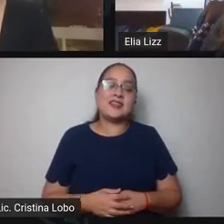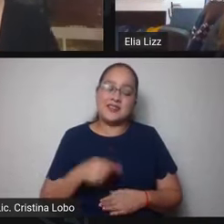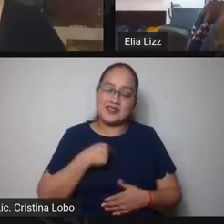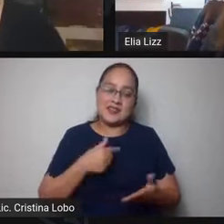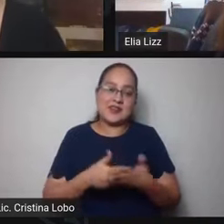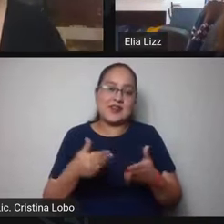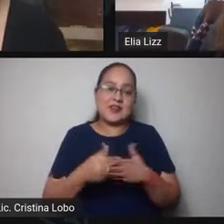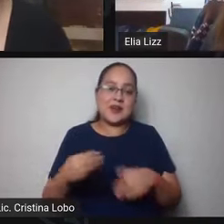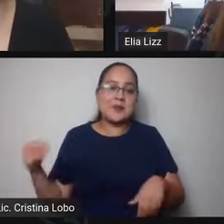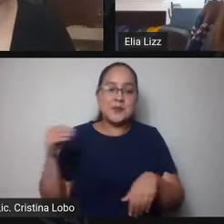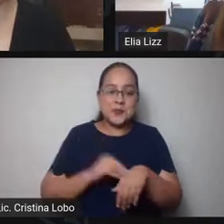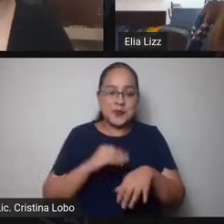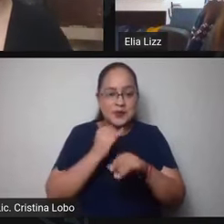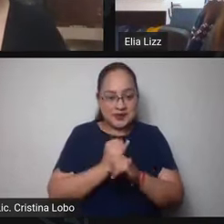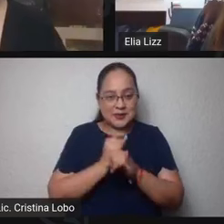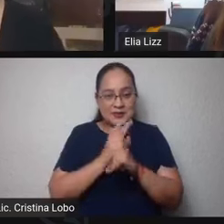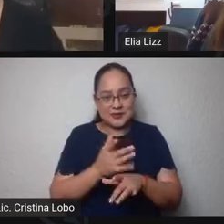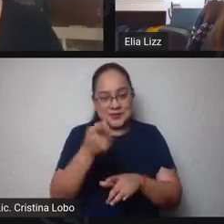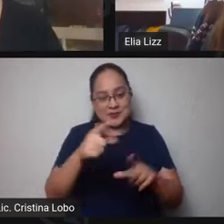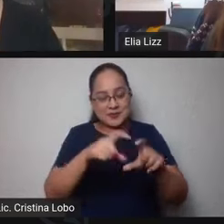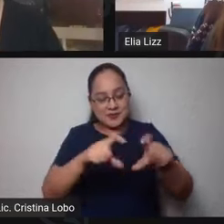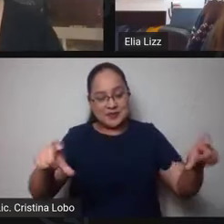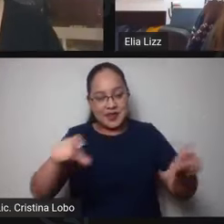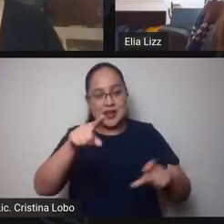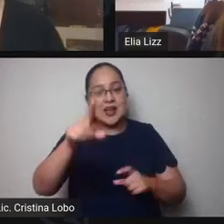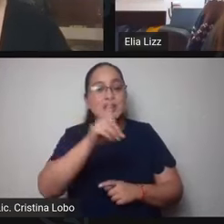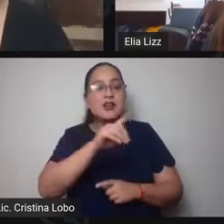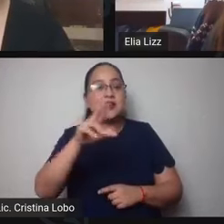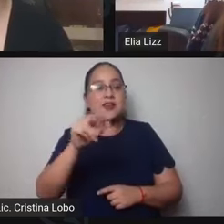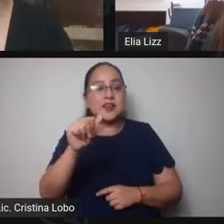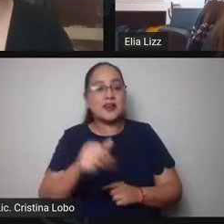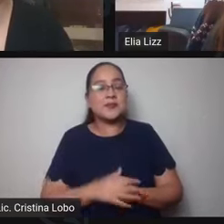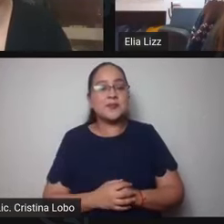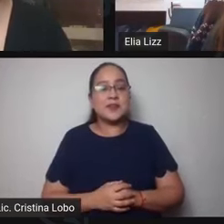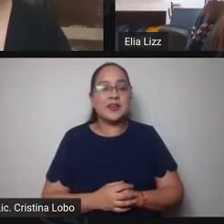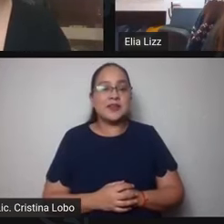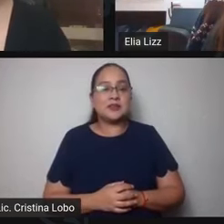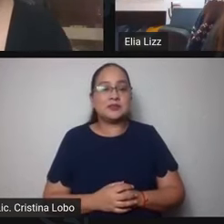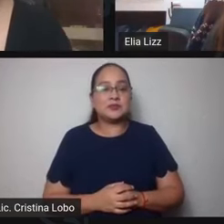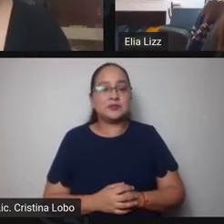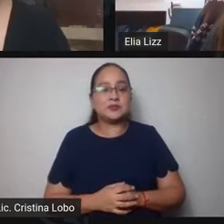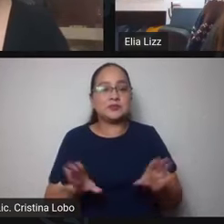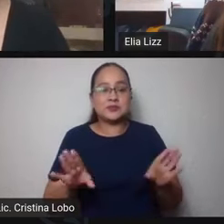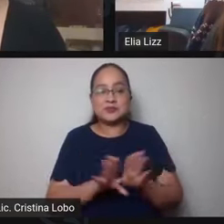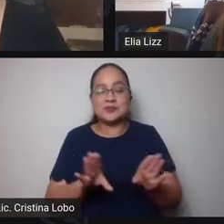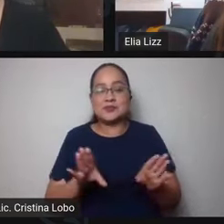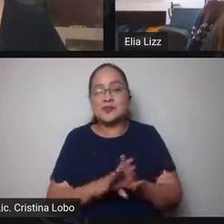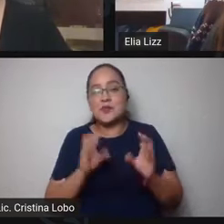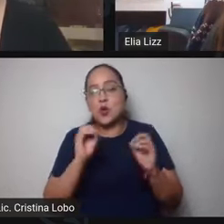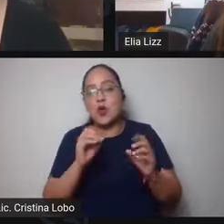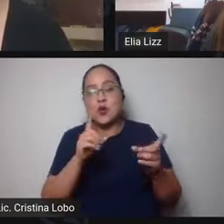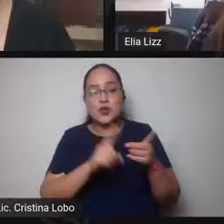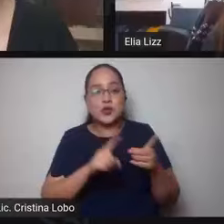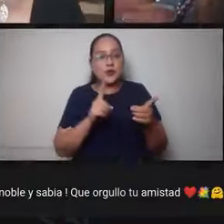los datos de la doctora, si son tan amables. ¿Cómo, con, dónde?